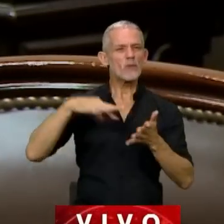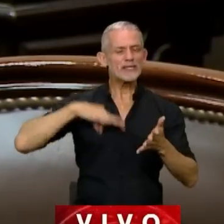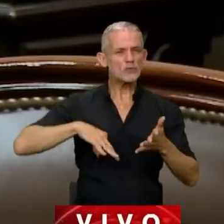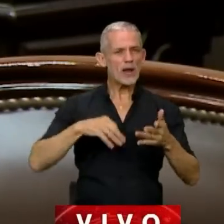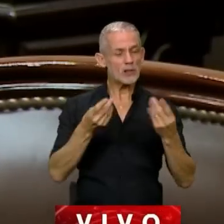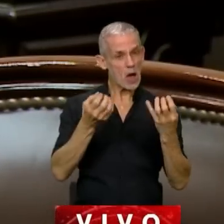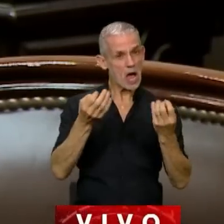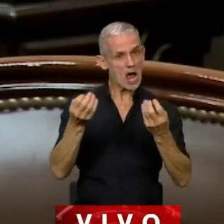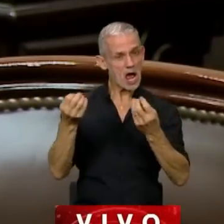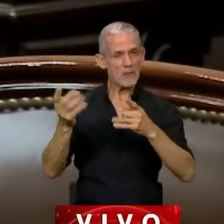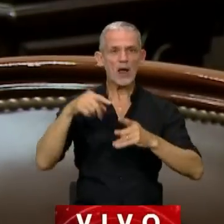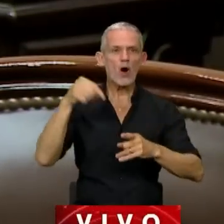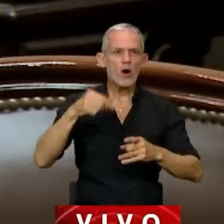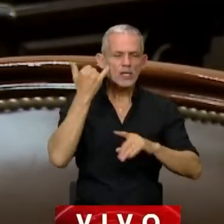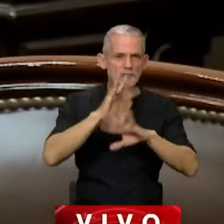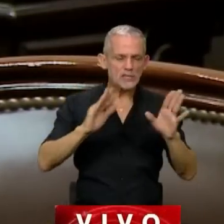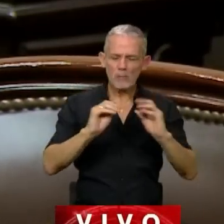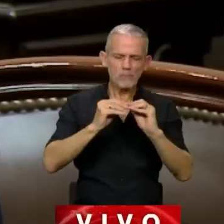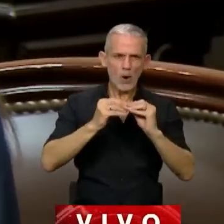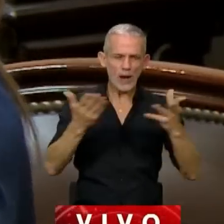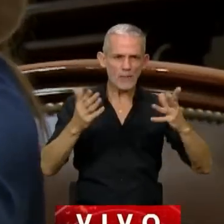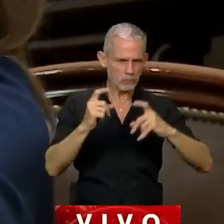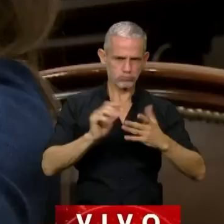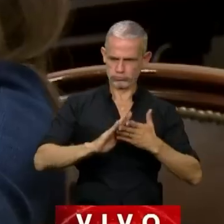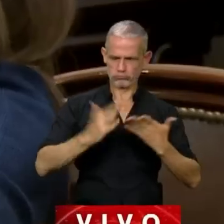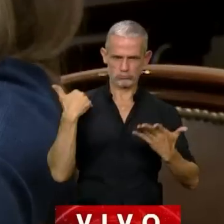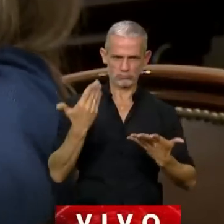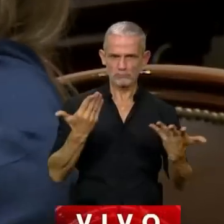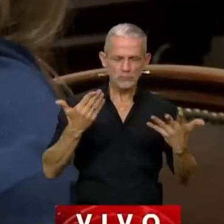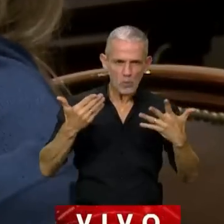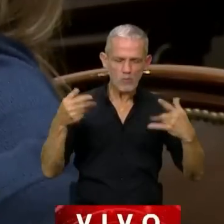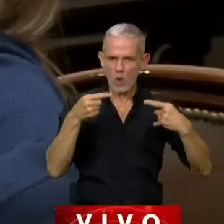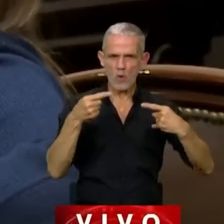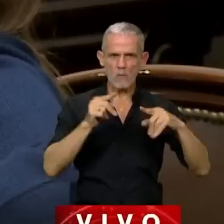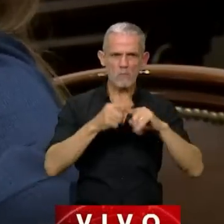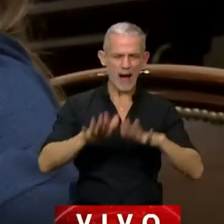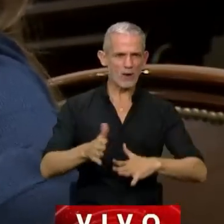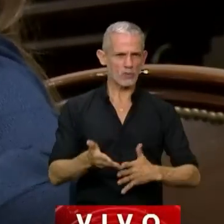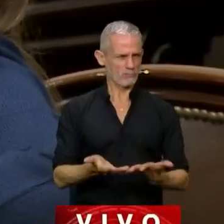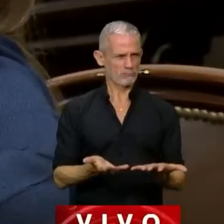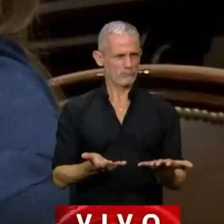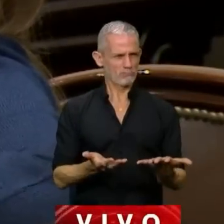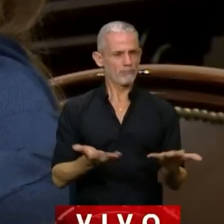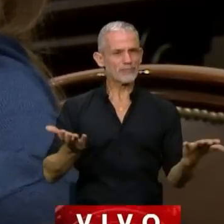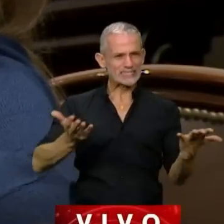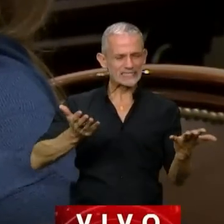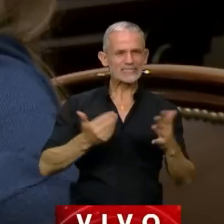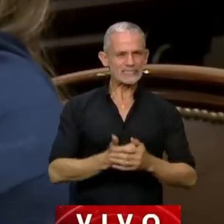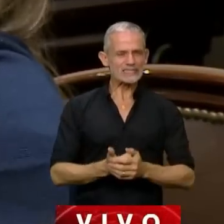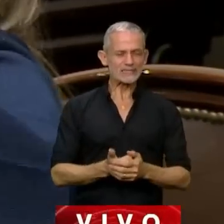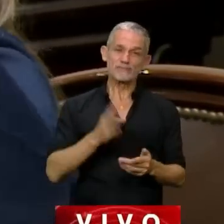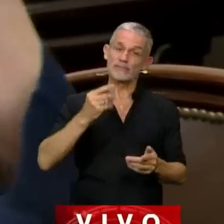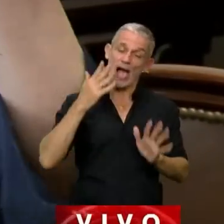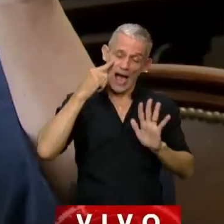salarial, hoy está con un problema. Entonces, señor presidente,